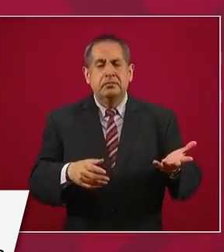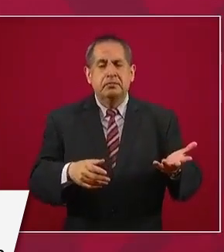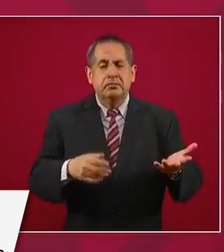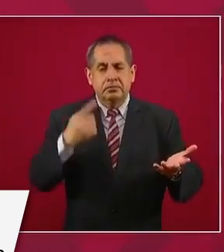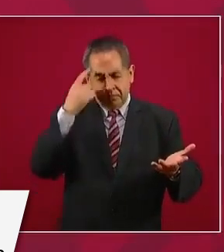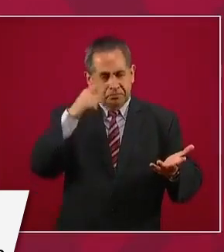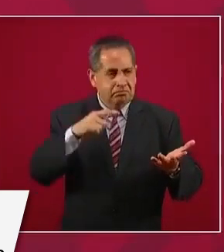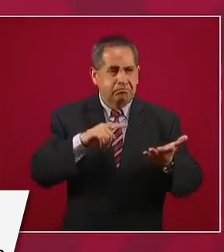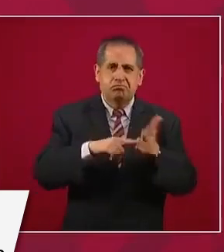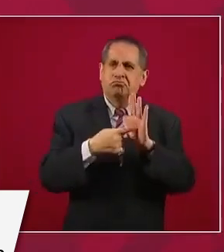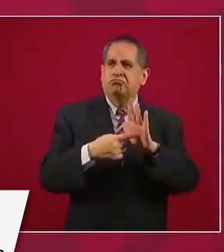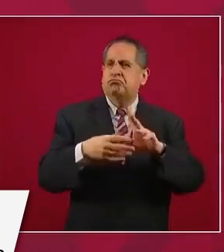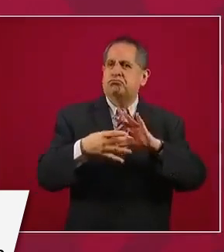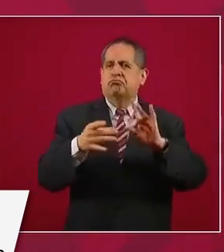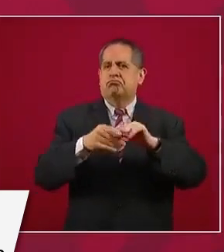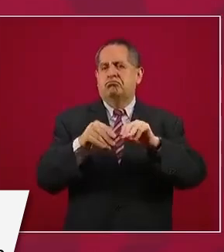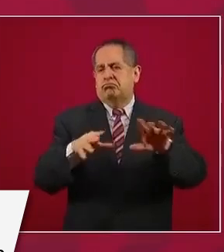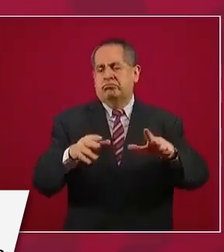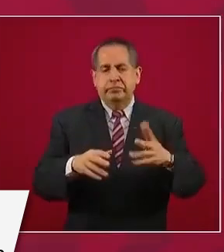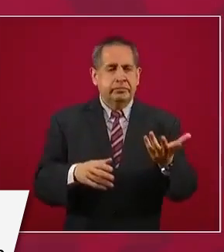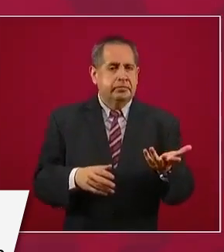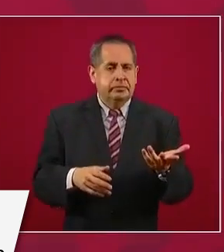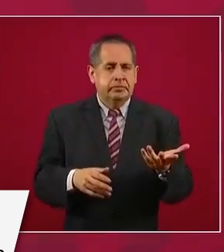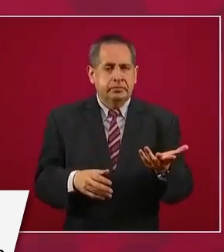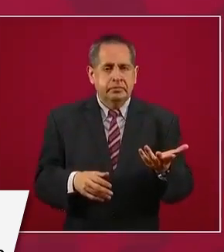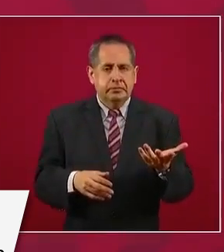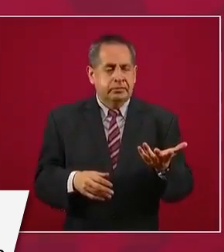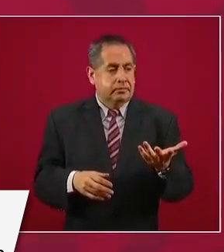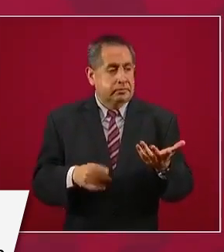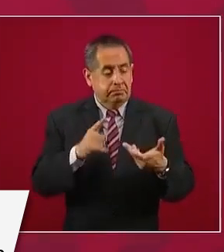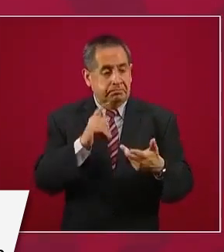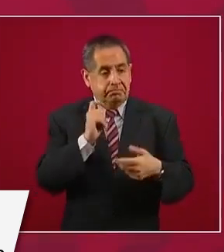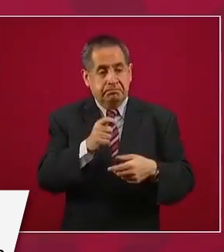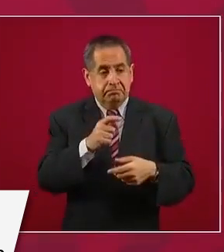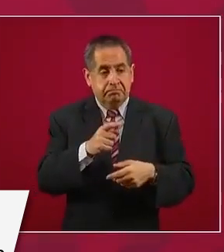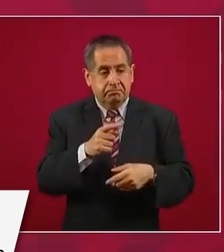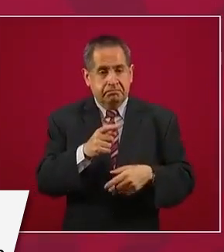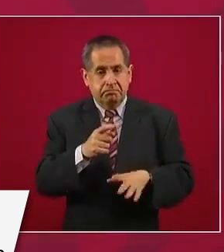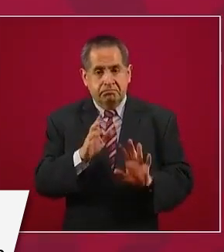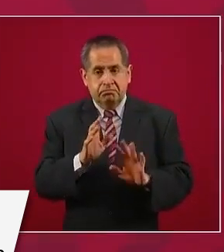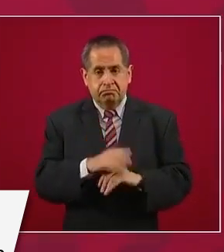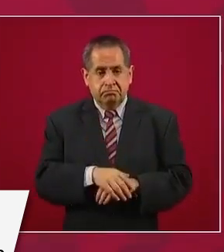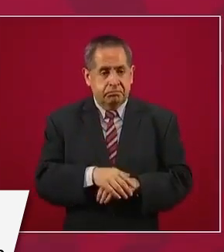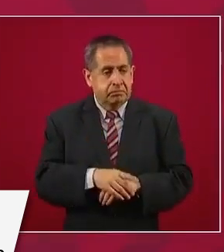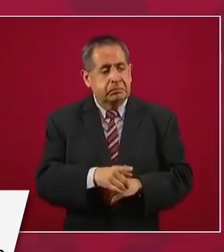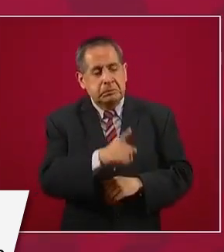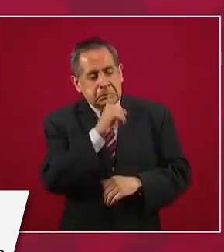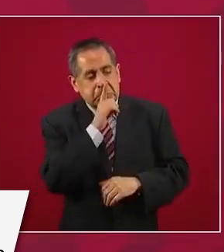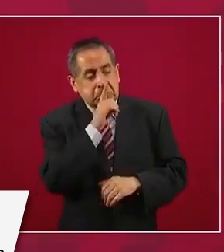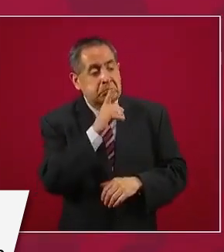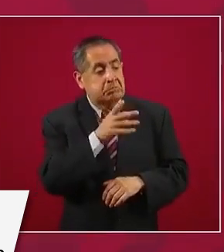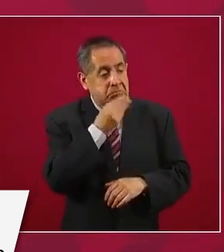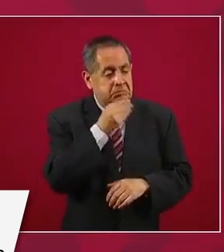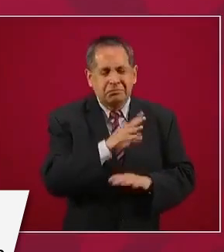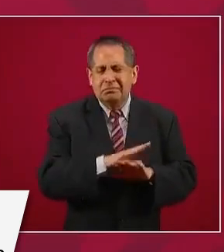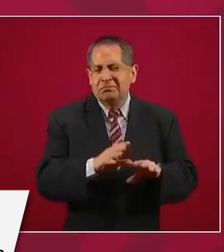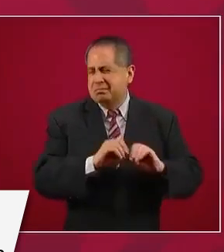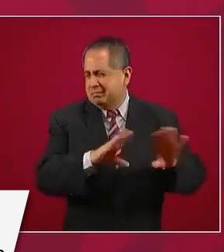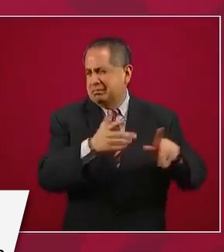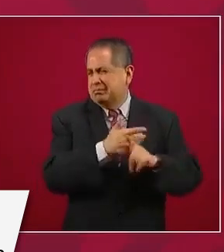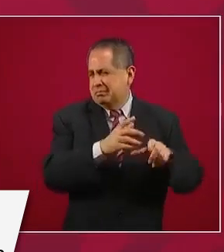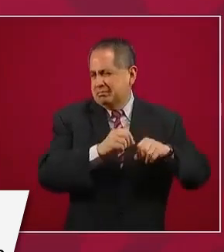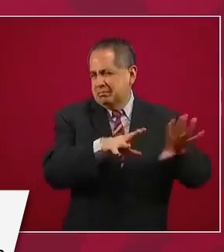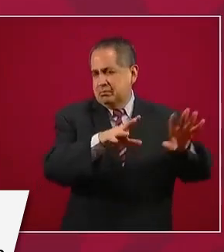a manifestarse y no va a haber censura para nadie, pero no me